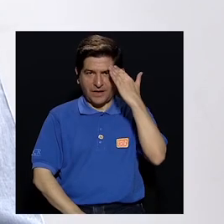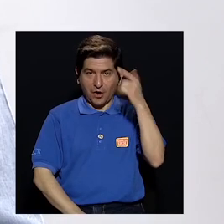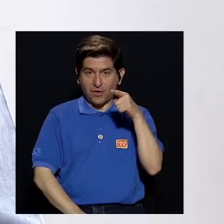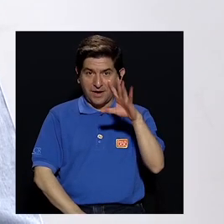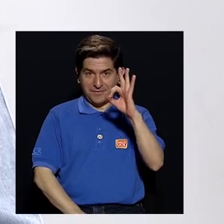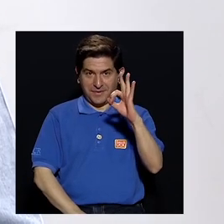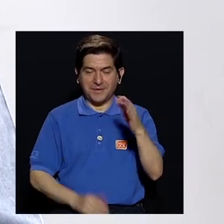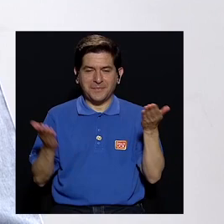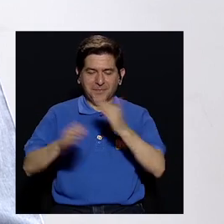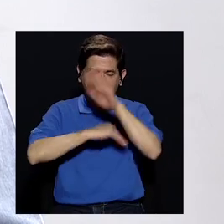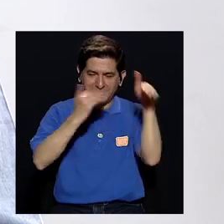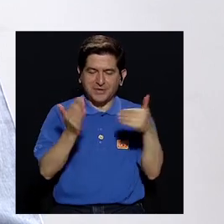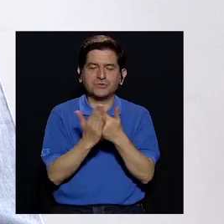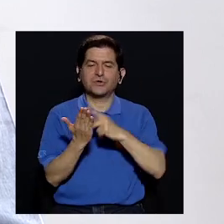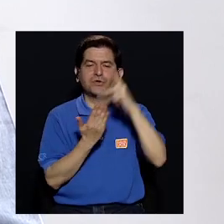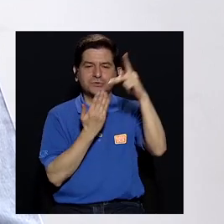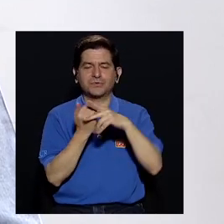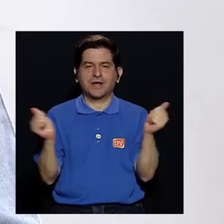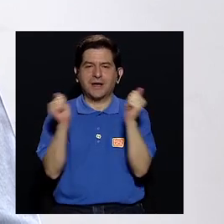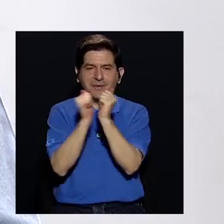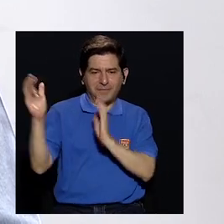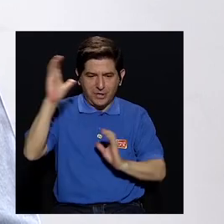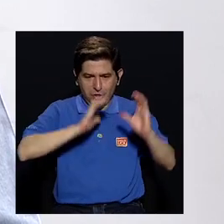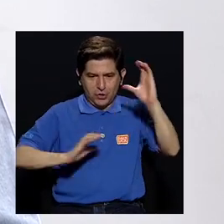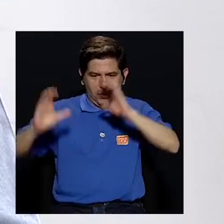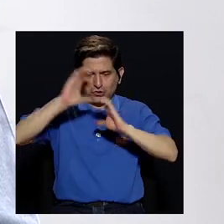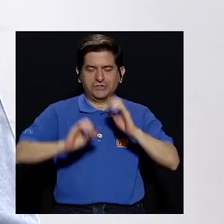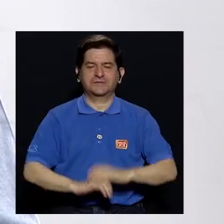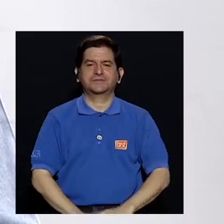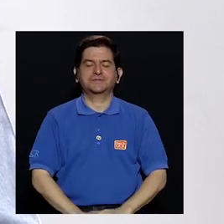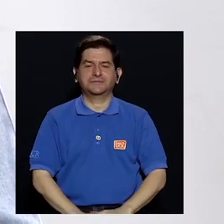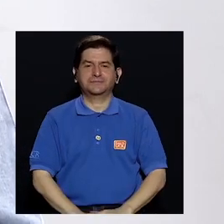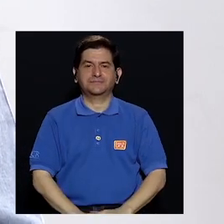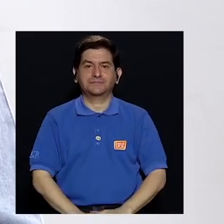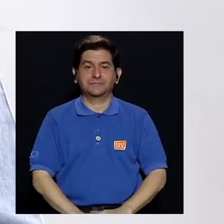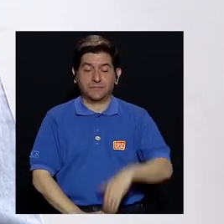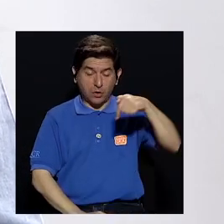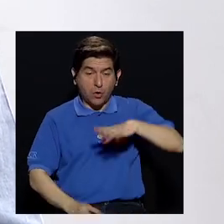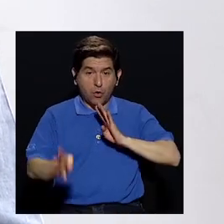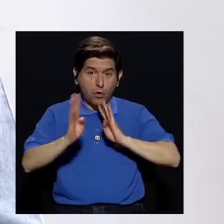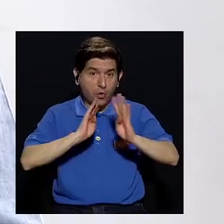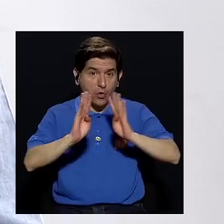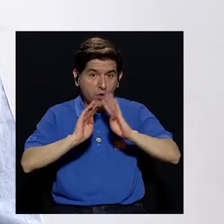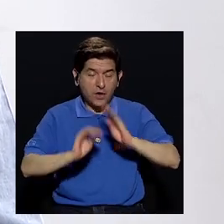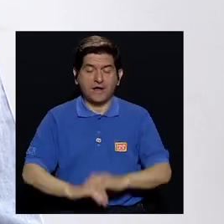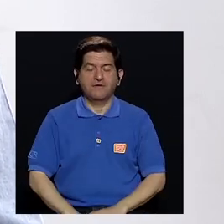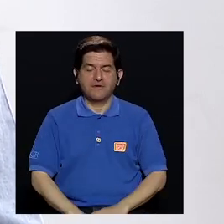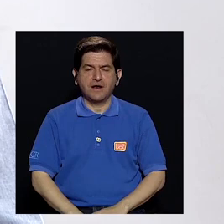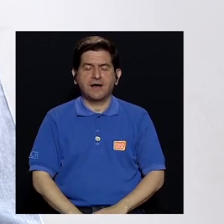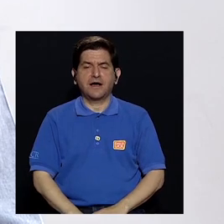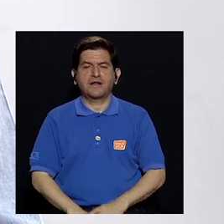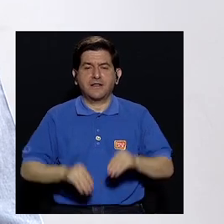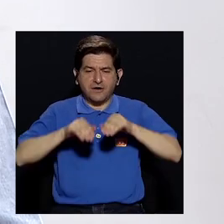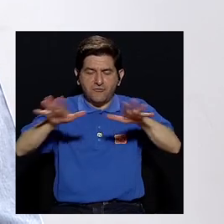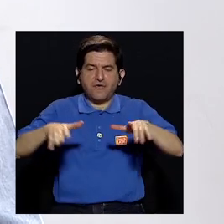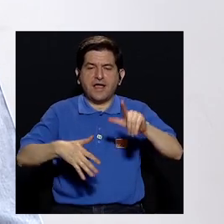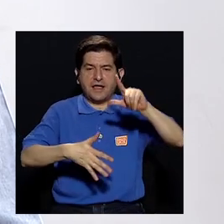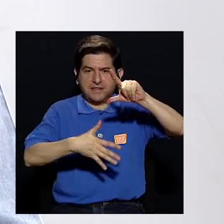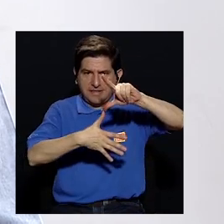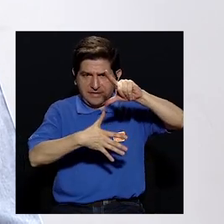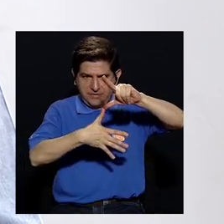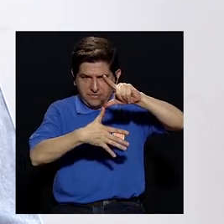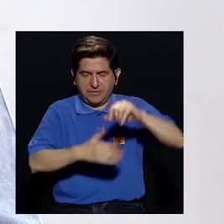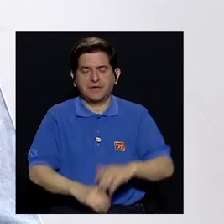hola que tal bienvenidas y bienvenidos a conciencia vamos a hablar el día de hoy sobre la red